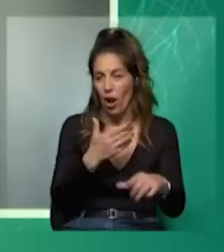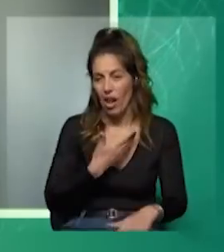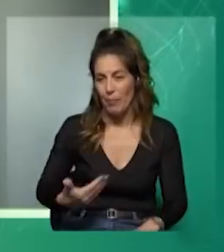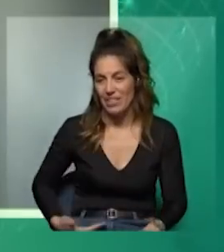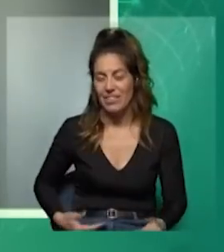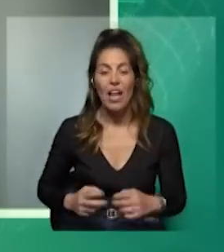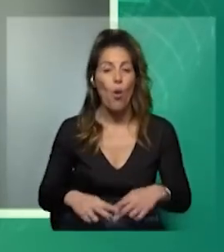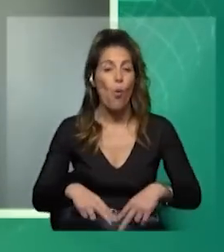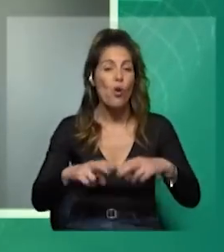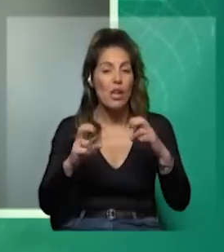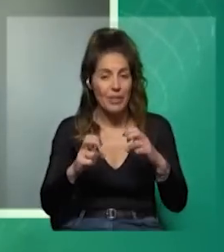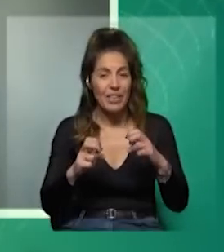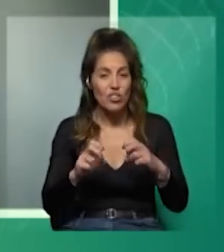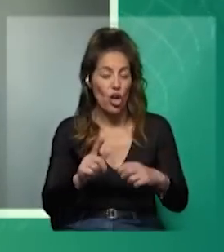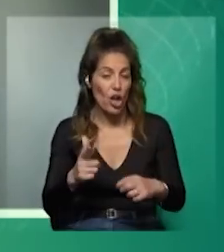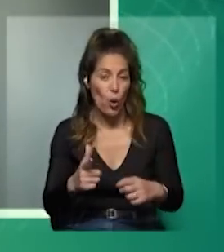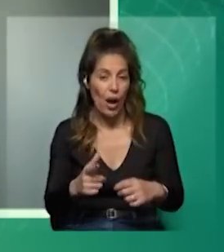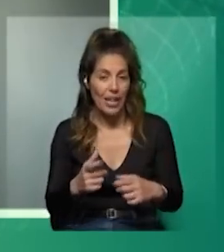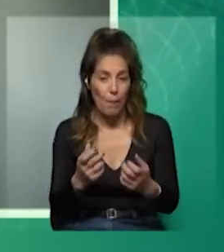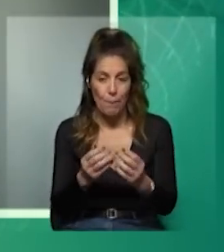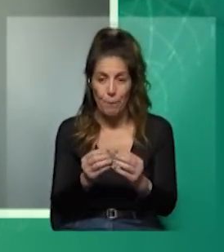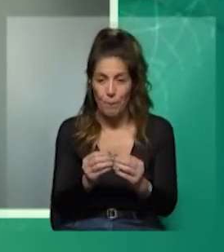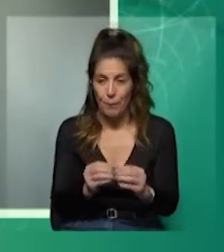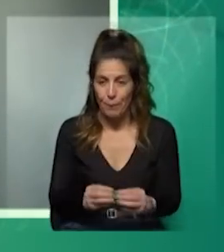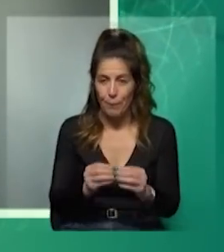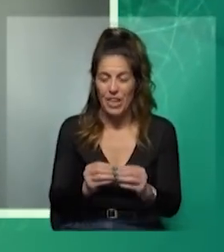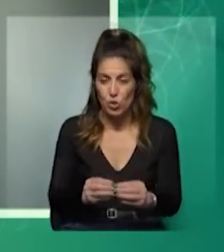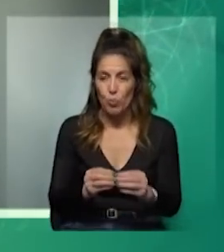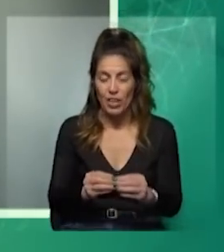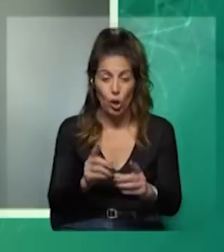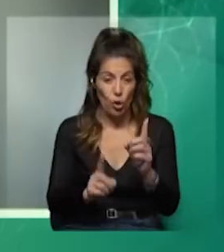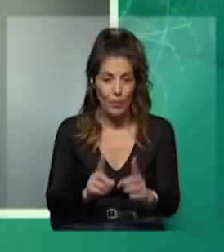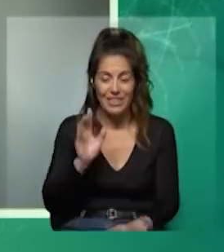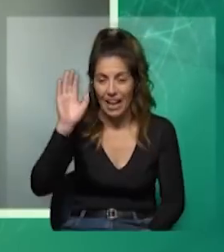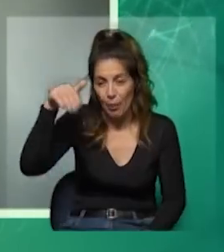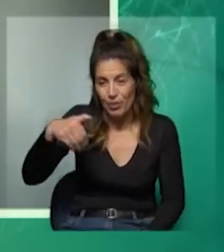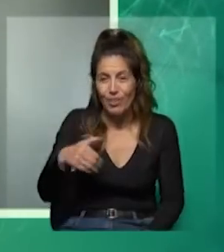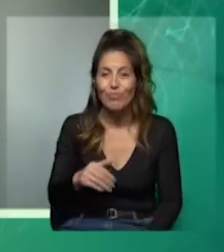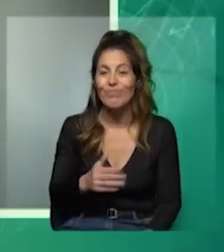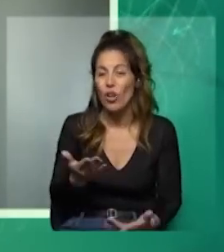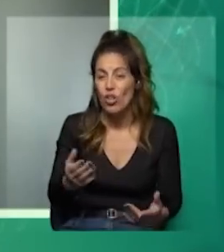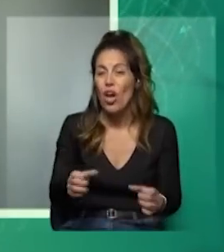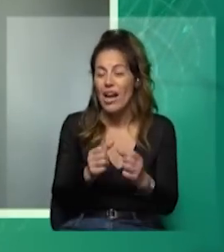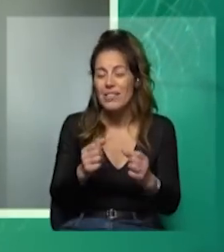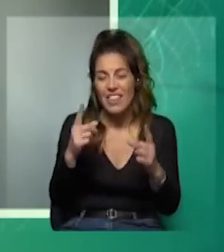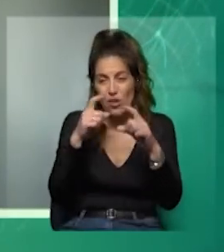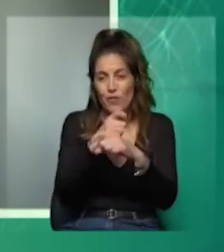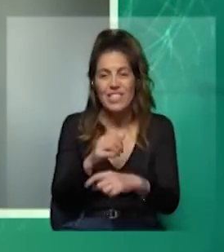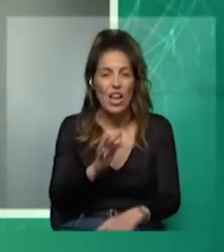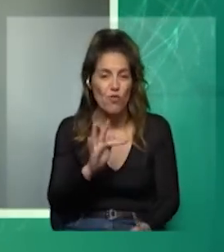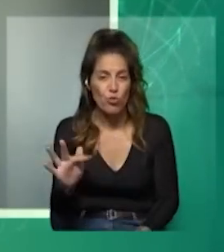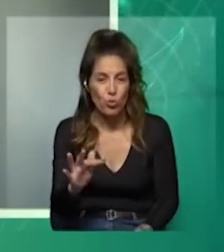investigación sin presupuesto en en la universidad de la República con lo cual compromete el futuro de lo que es la